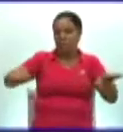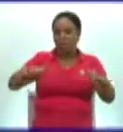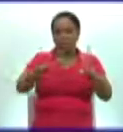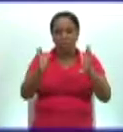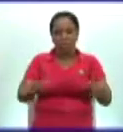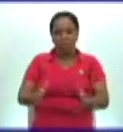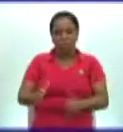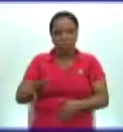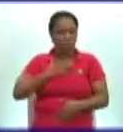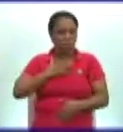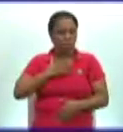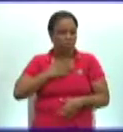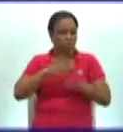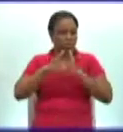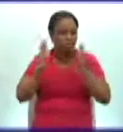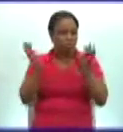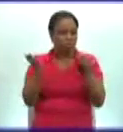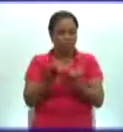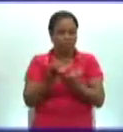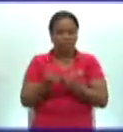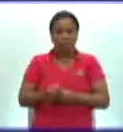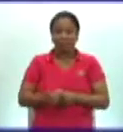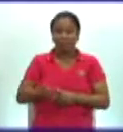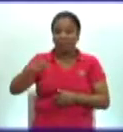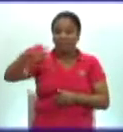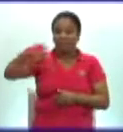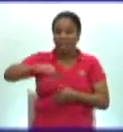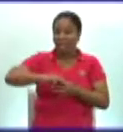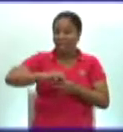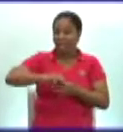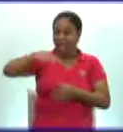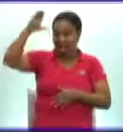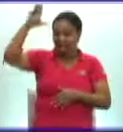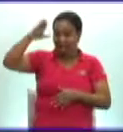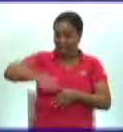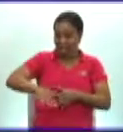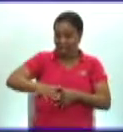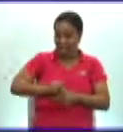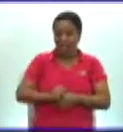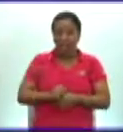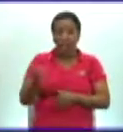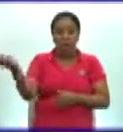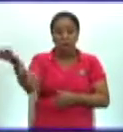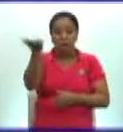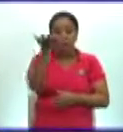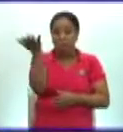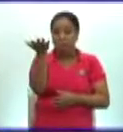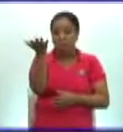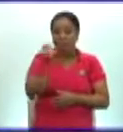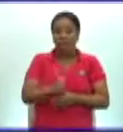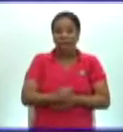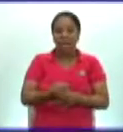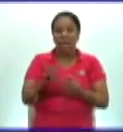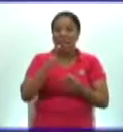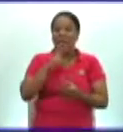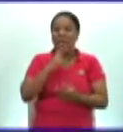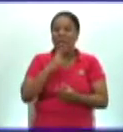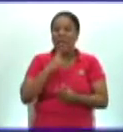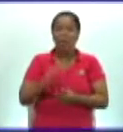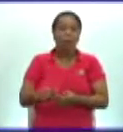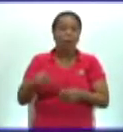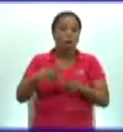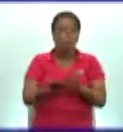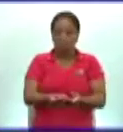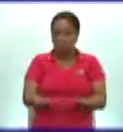propio planeta. La gravedad y el roce, con el aire, con el agua o con el suelo, son fuerzas siempre presentes